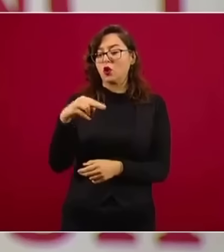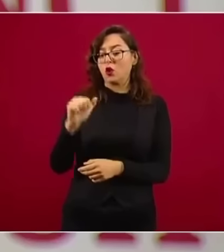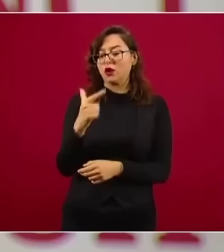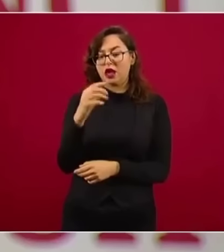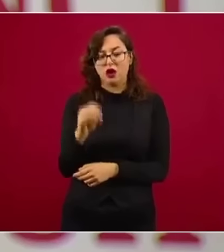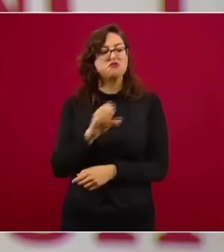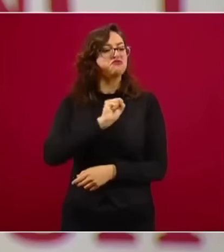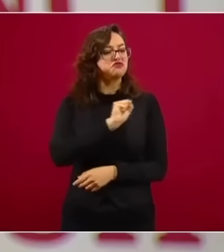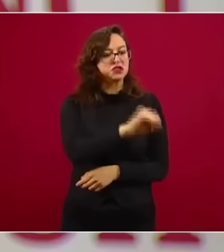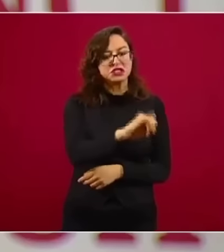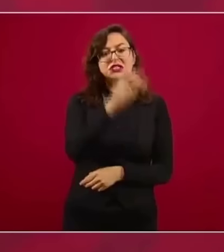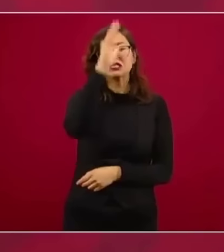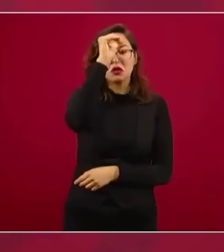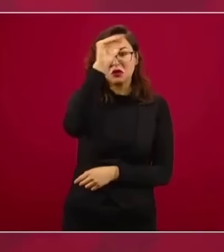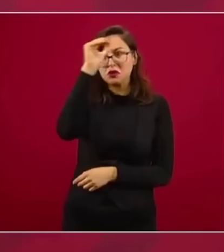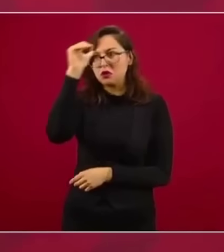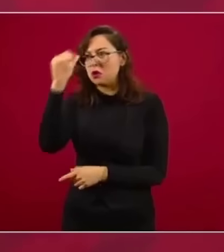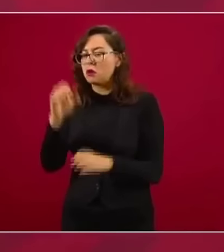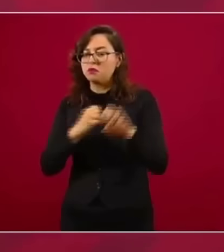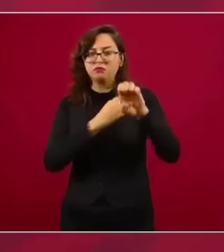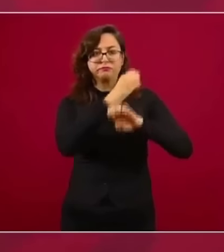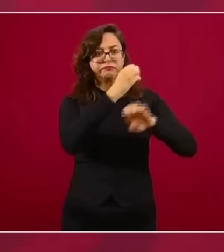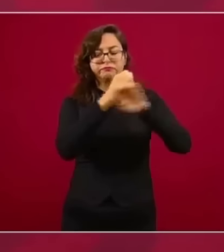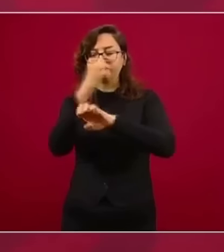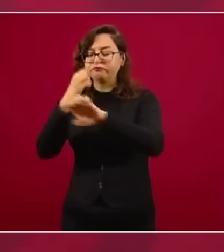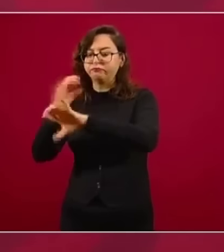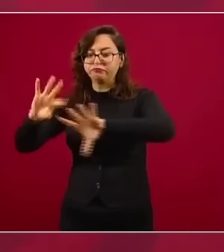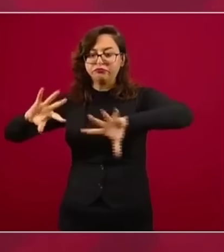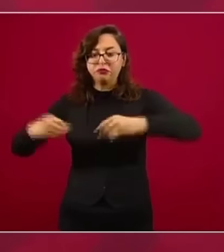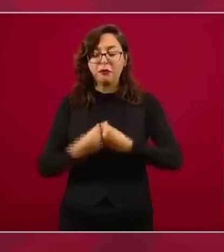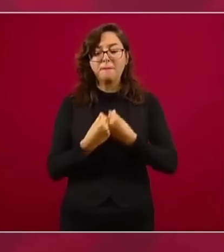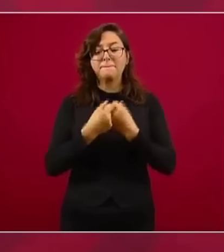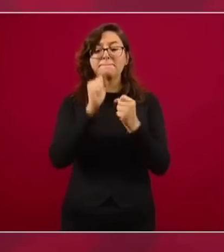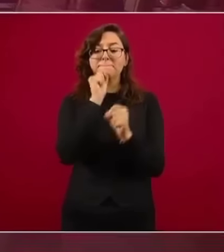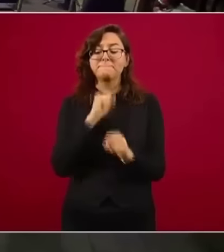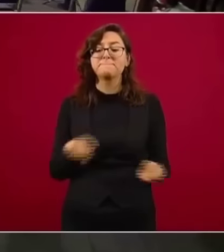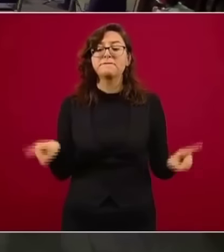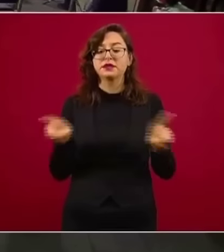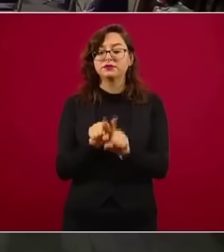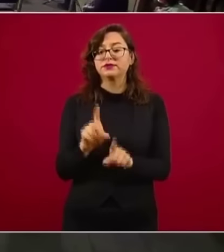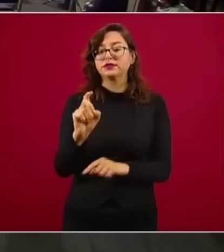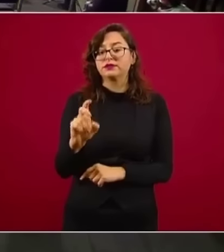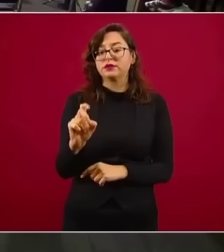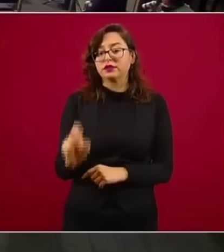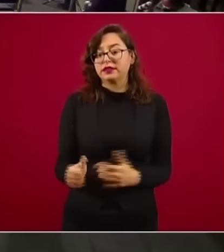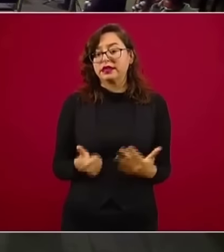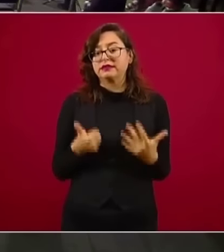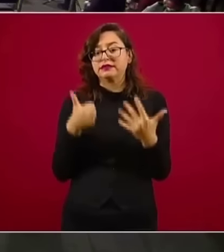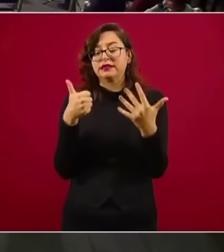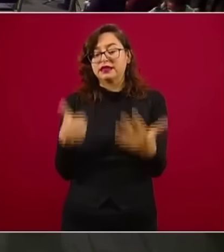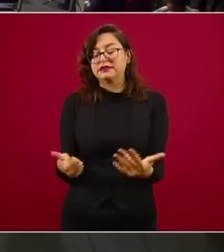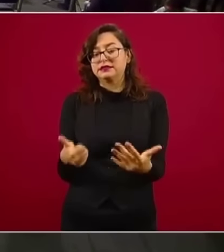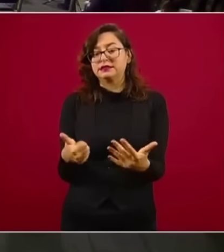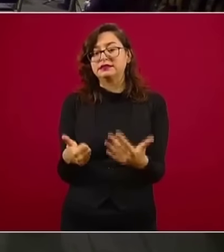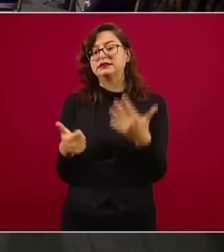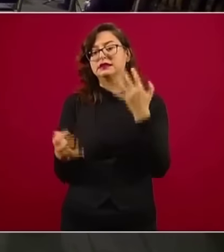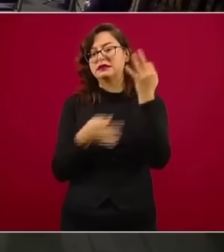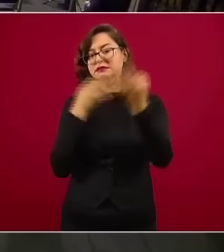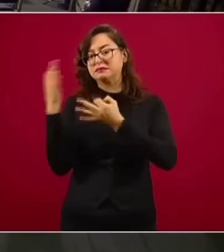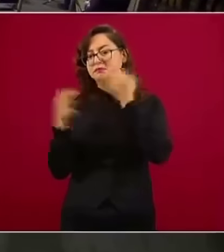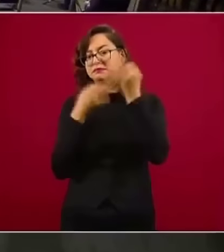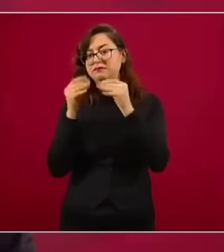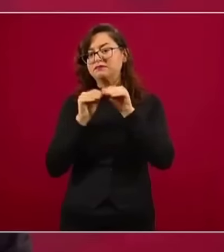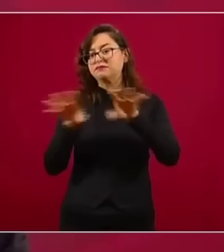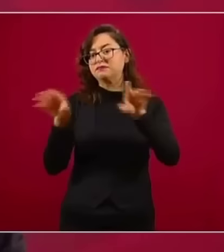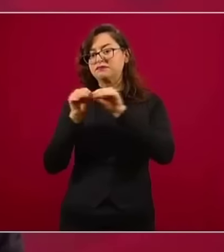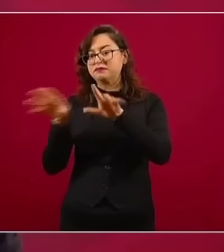los estados de la República y la participación de 36 medios públicos. Tenemos a